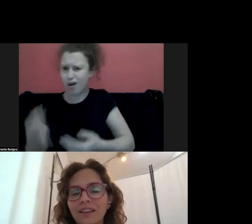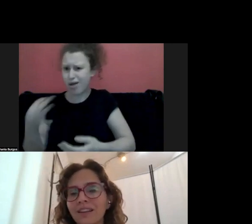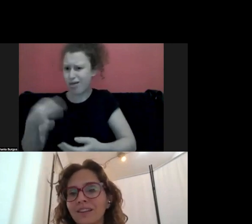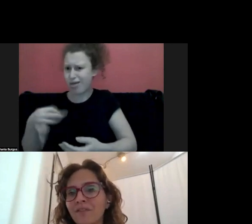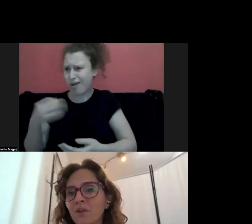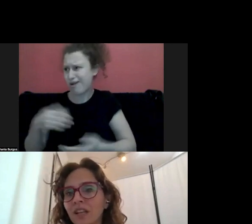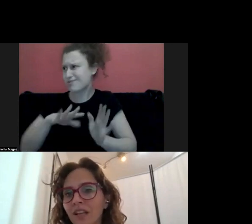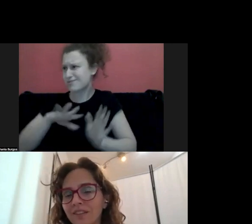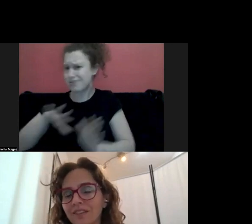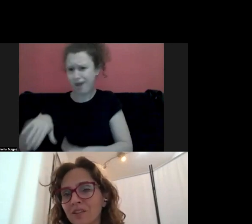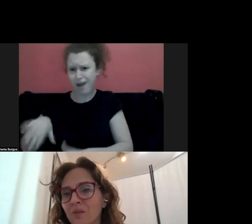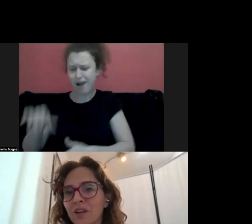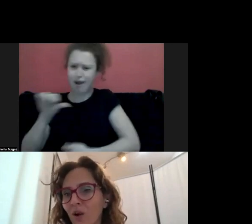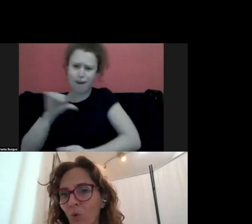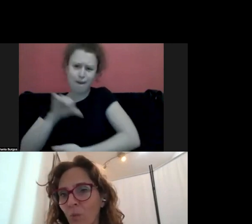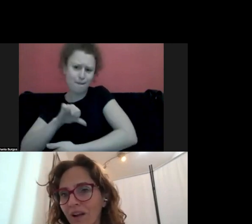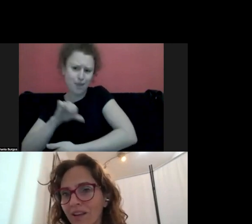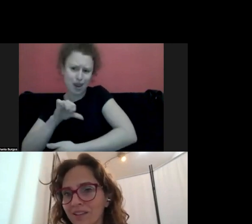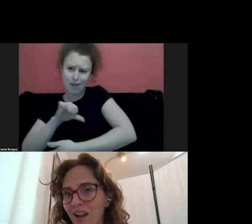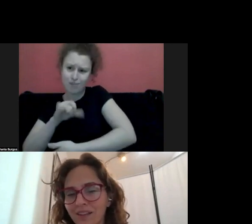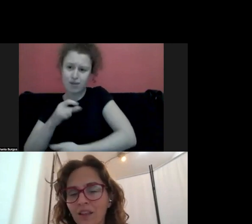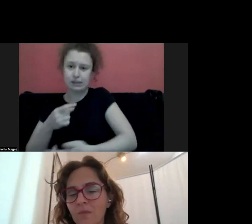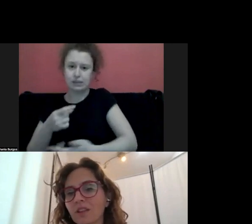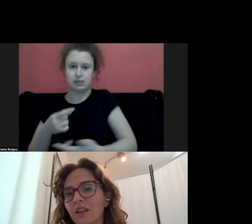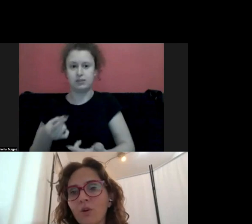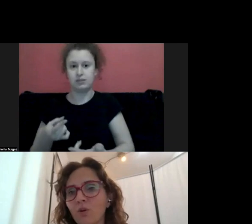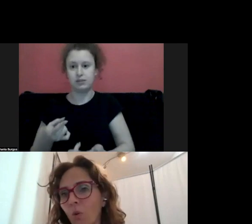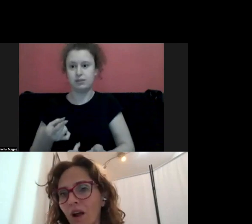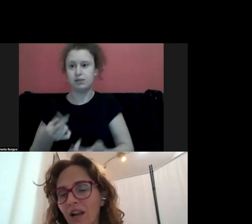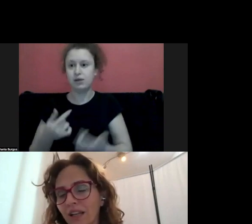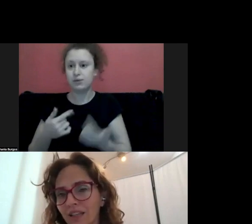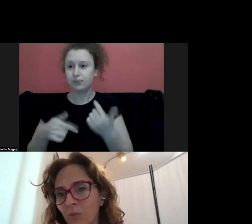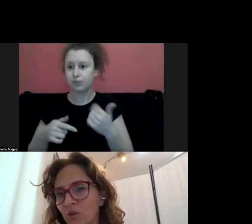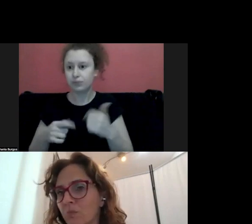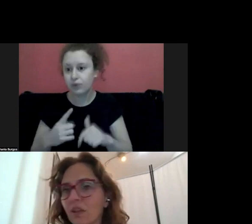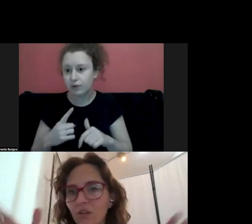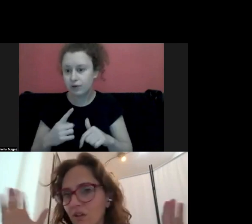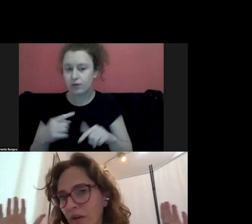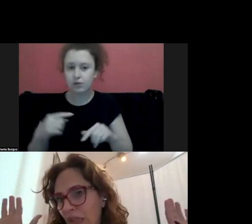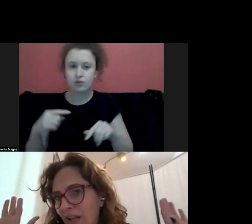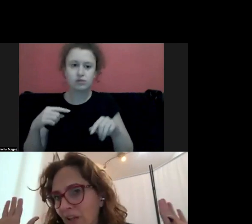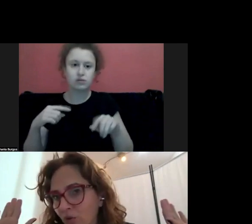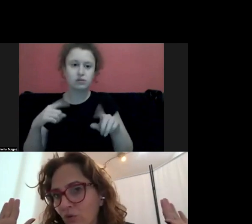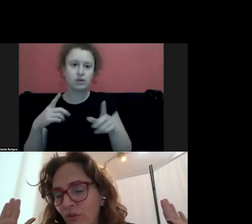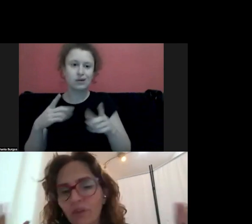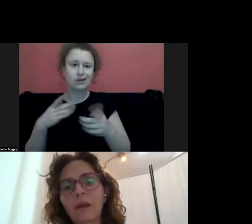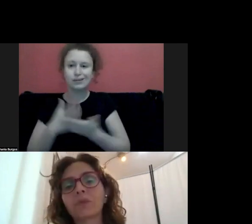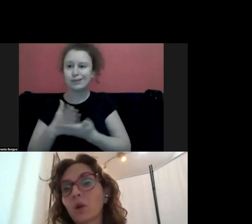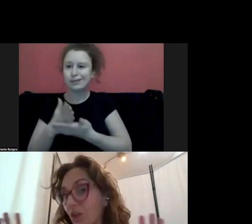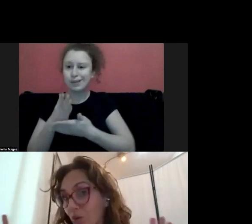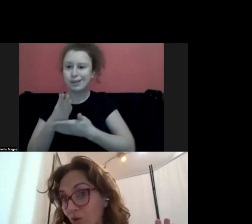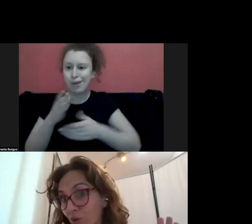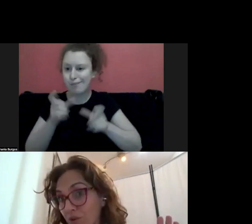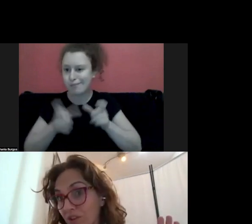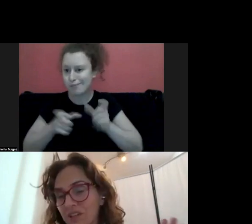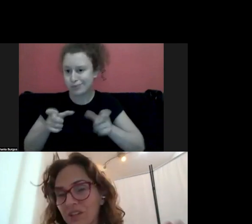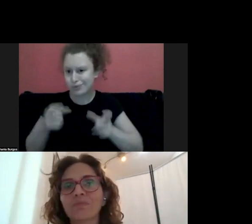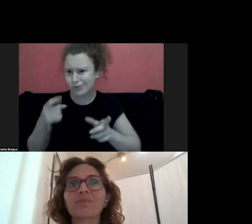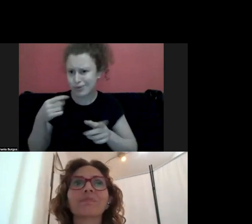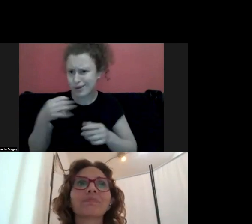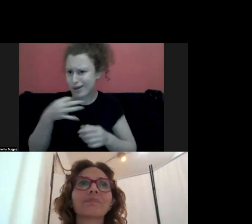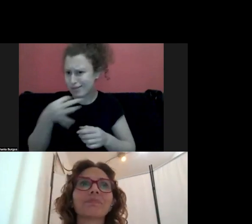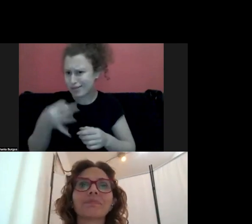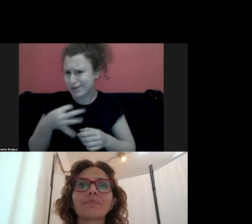Cualquier dificultad, siempre la culpa es de la lactancia materna, con lo cual la quitamos de en medio y parece que todo se soluciona, cuando esto no es así.